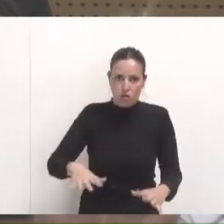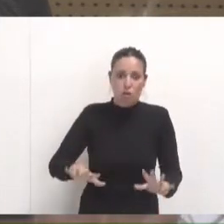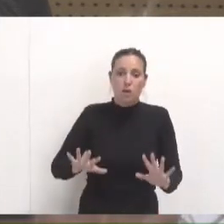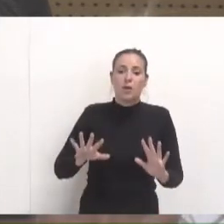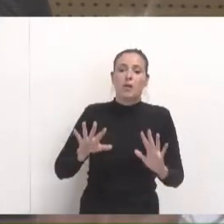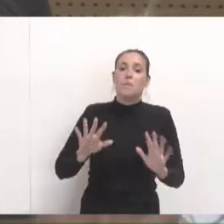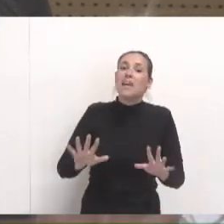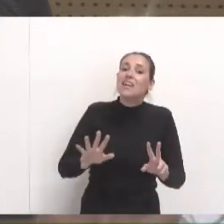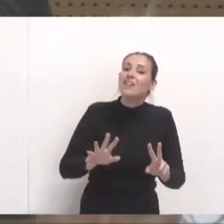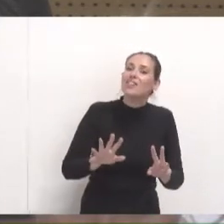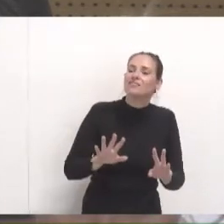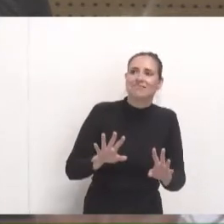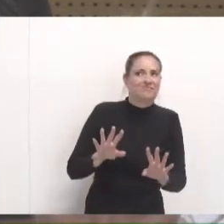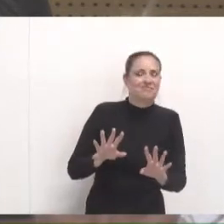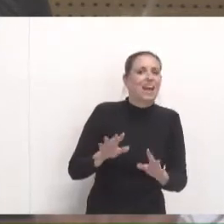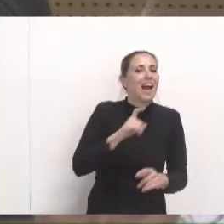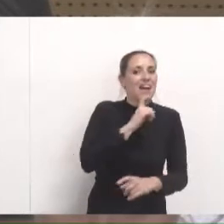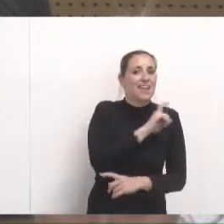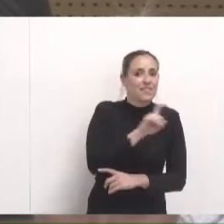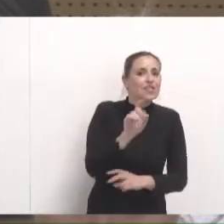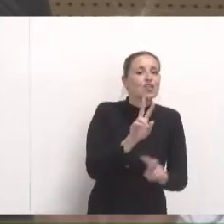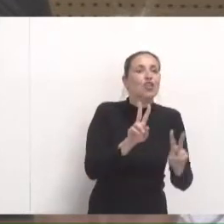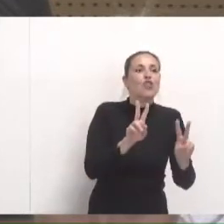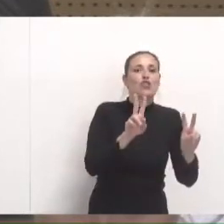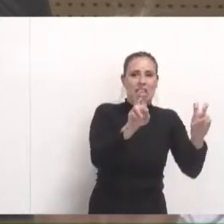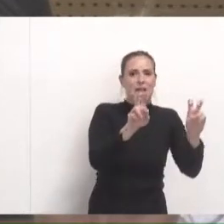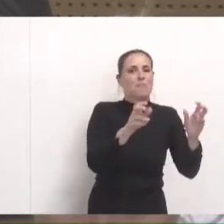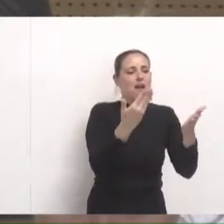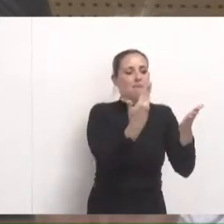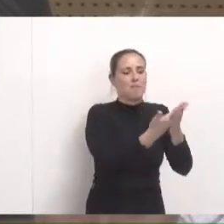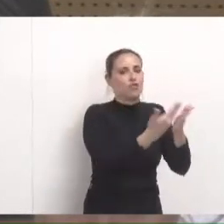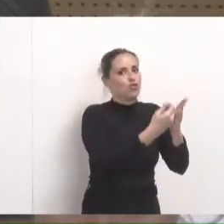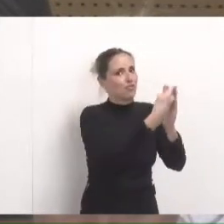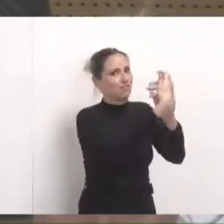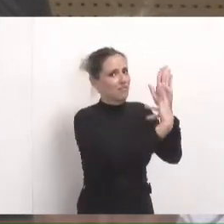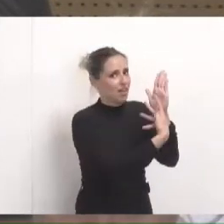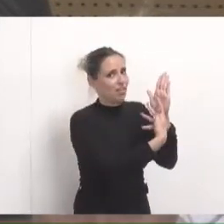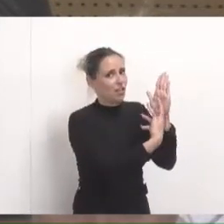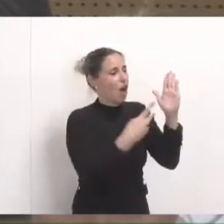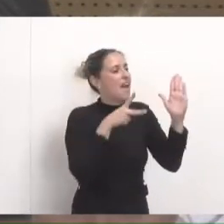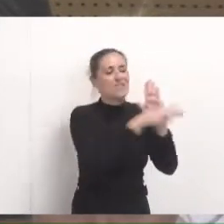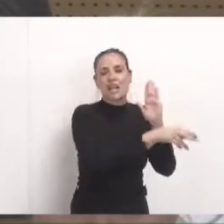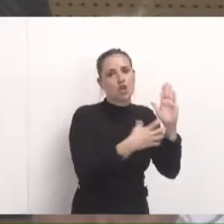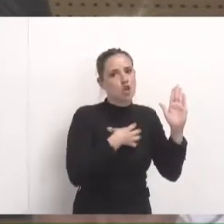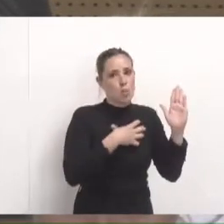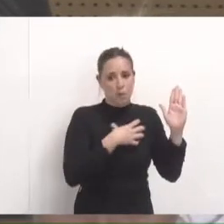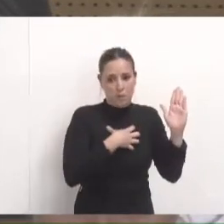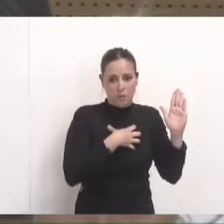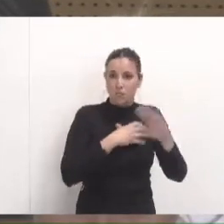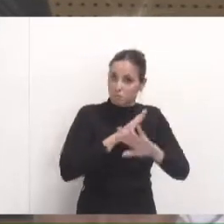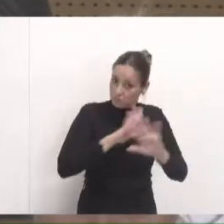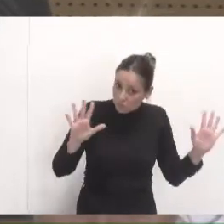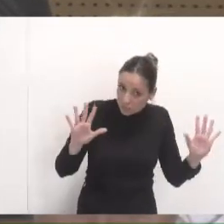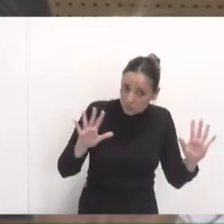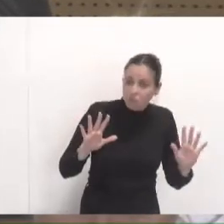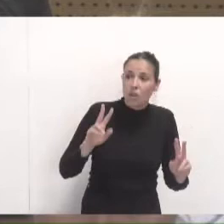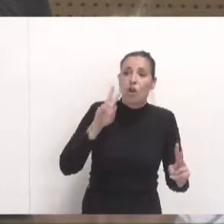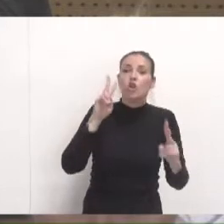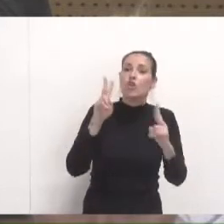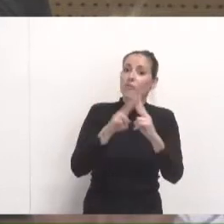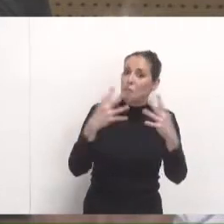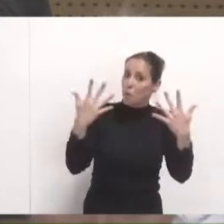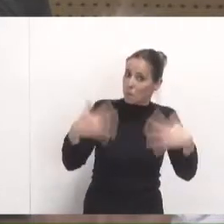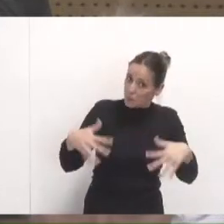sin eludir los grandes temas que esa moción aborda. ¿De acuerdo? Nos vemos el miércoles, vamos a ir con el